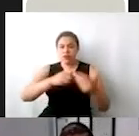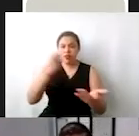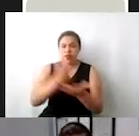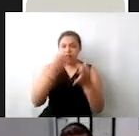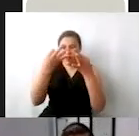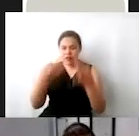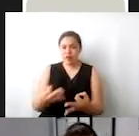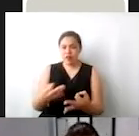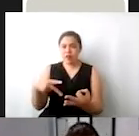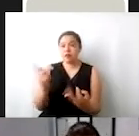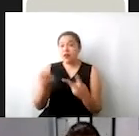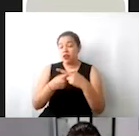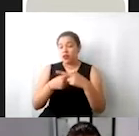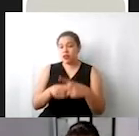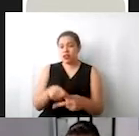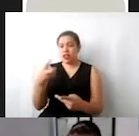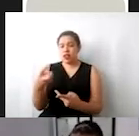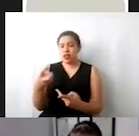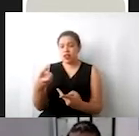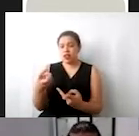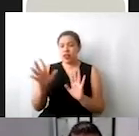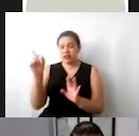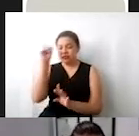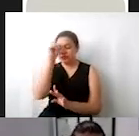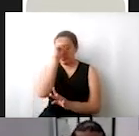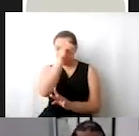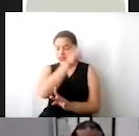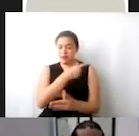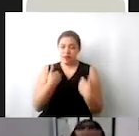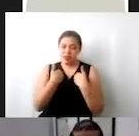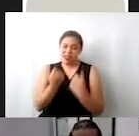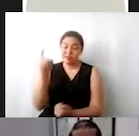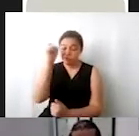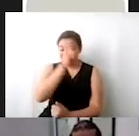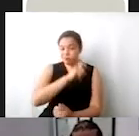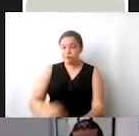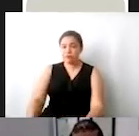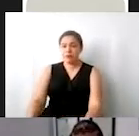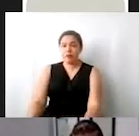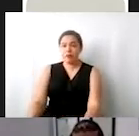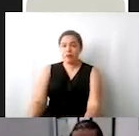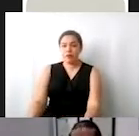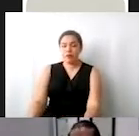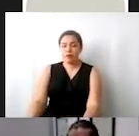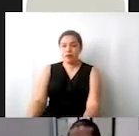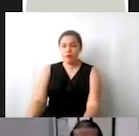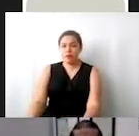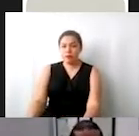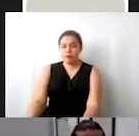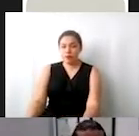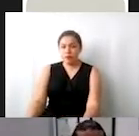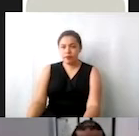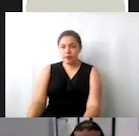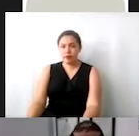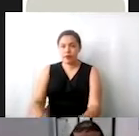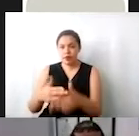pero de entrada eso está muy complejo de entenderlo. Entonces, hasta aquí una